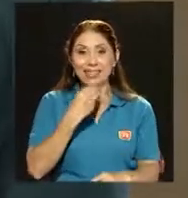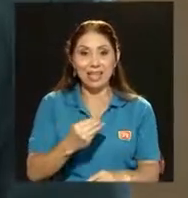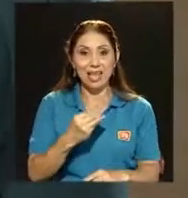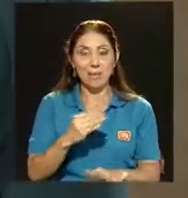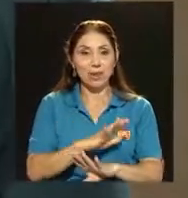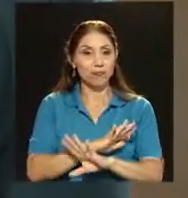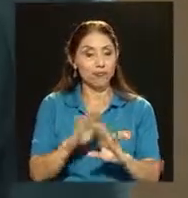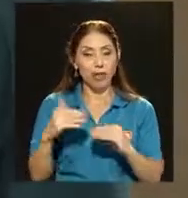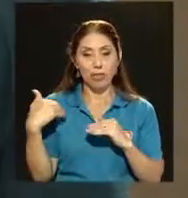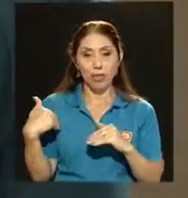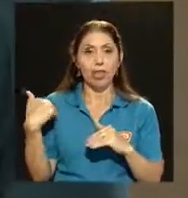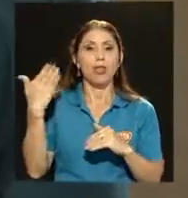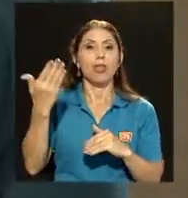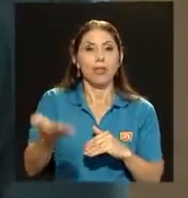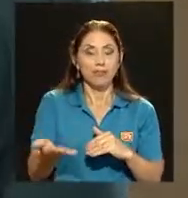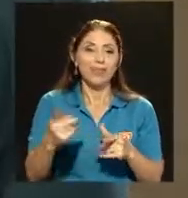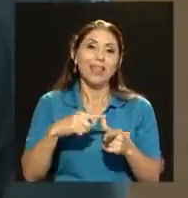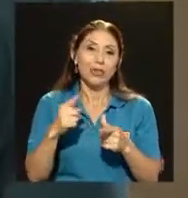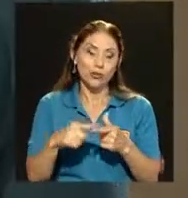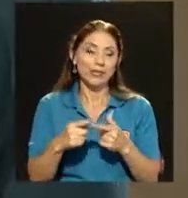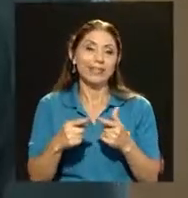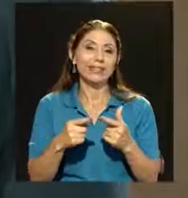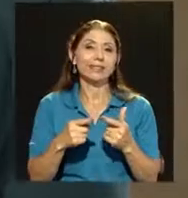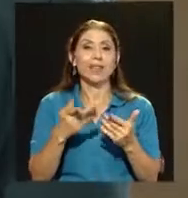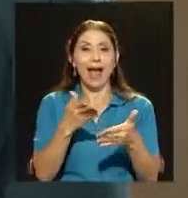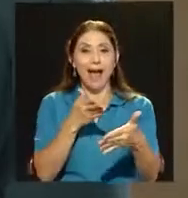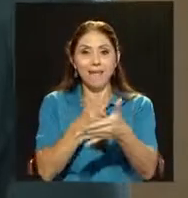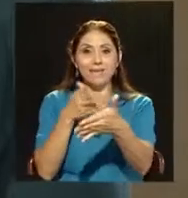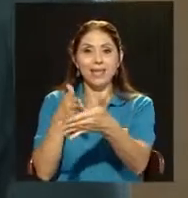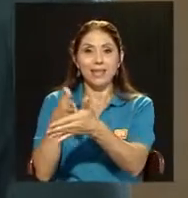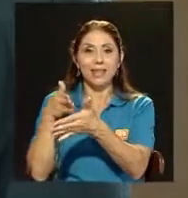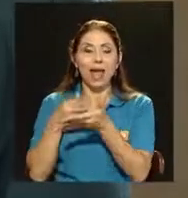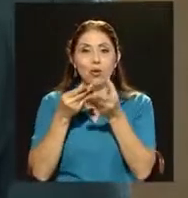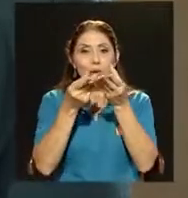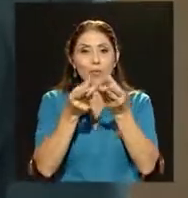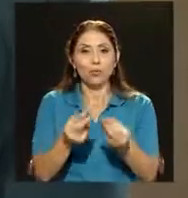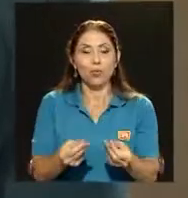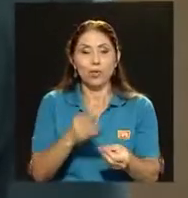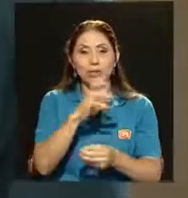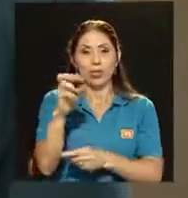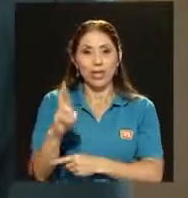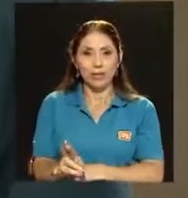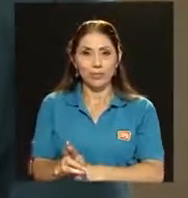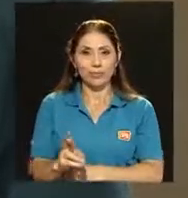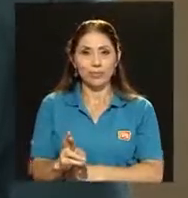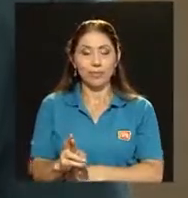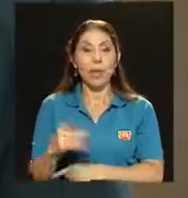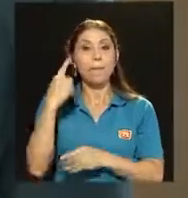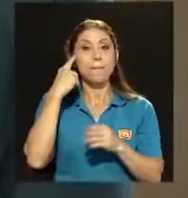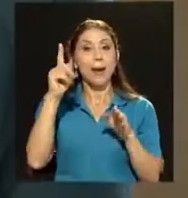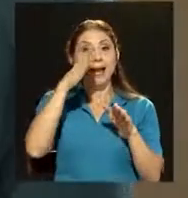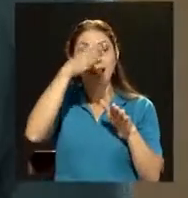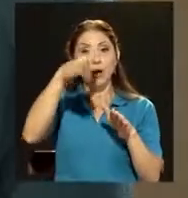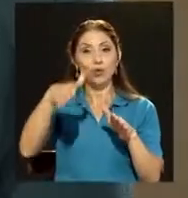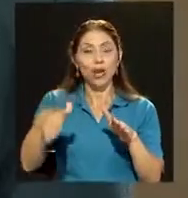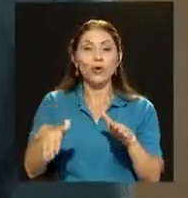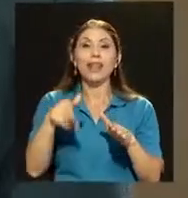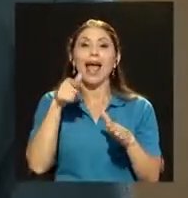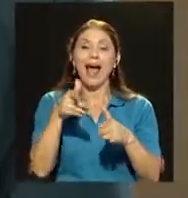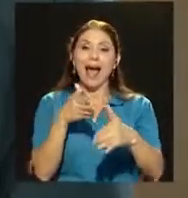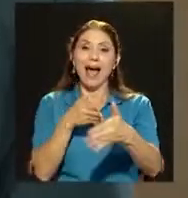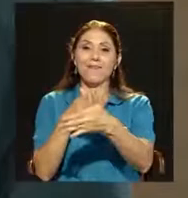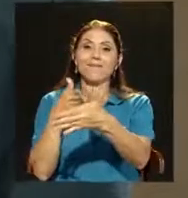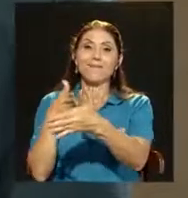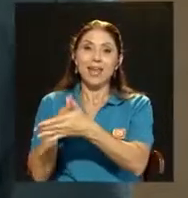evidentemente se tuvo que haber afectado el presupuesto de la República. De hecho, que esto para la Contraloría afecta el